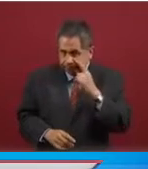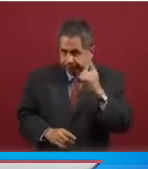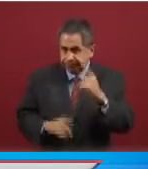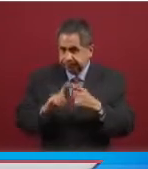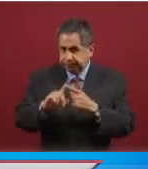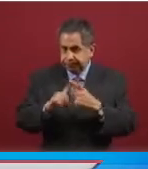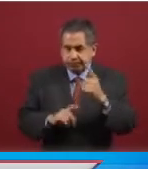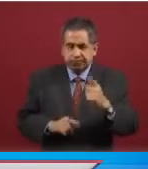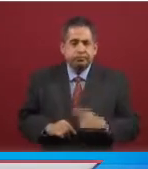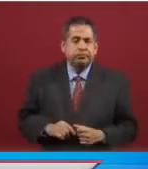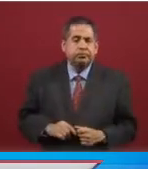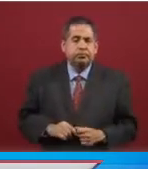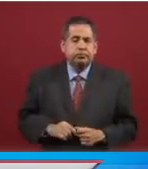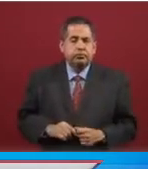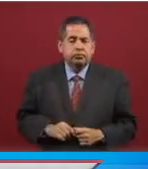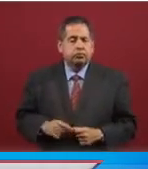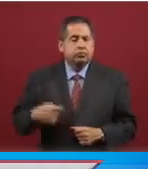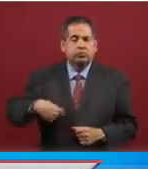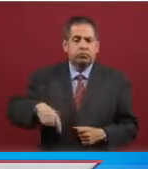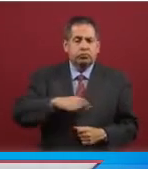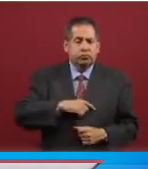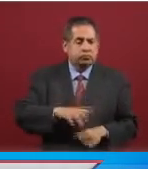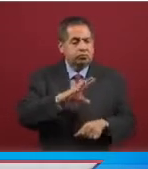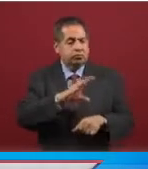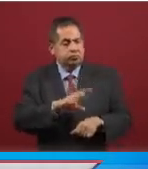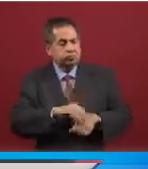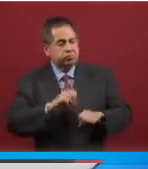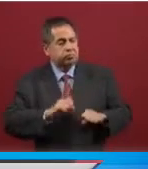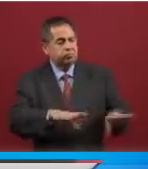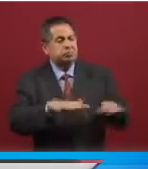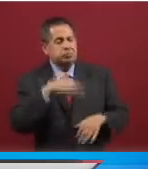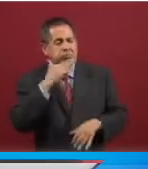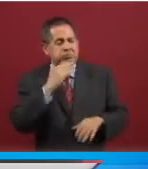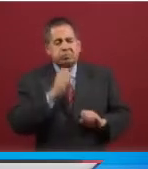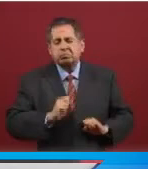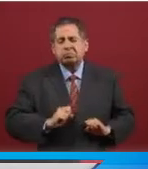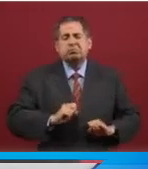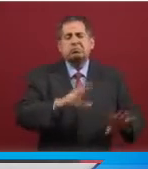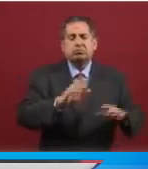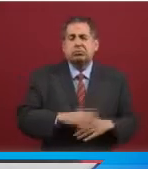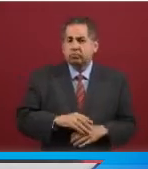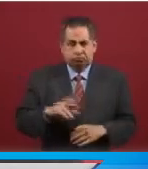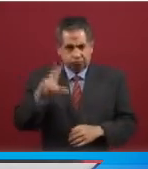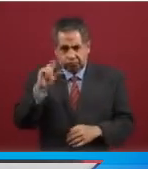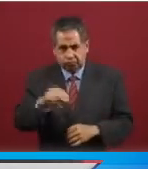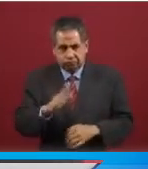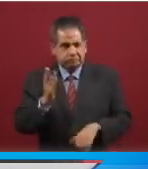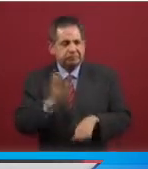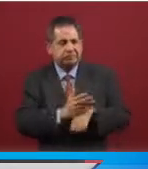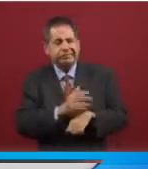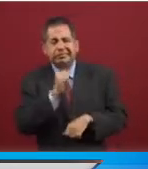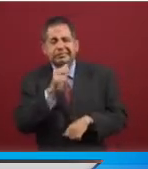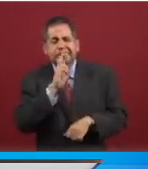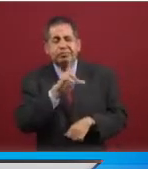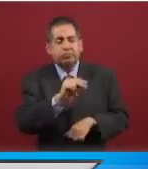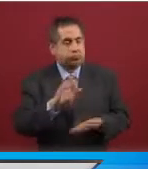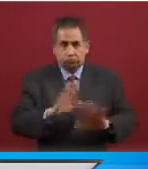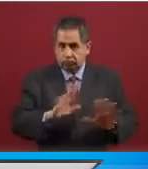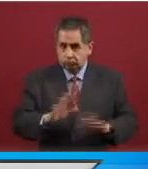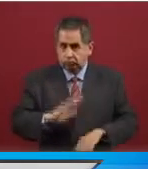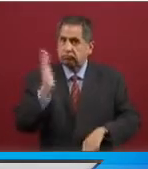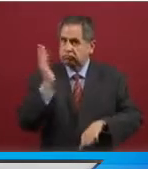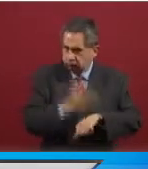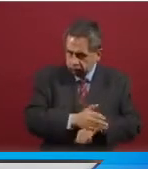Prófugos. Nosotros no permitimos la corrupción ni la impunidad. Mario Marín y Emilio Lozoya, representantes destacados de